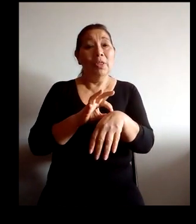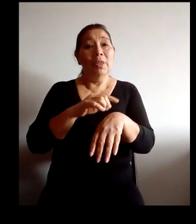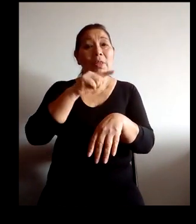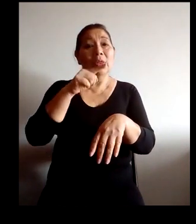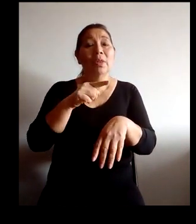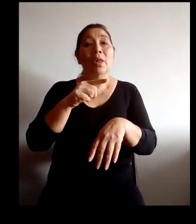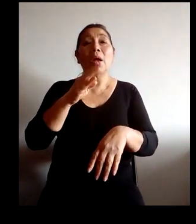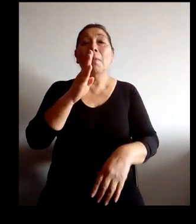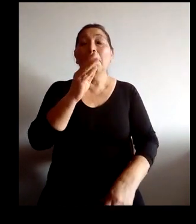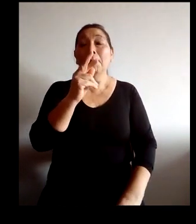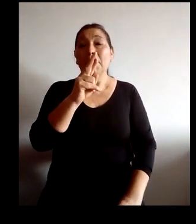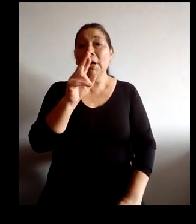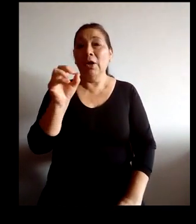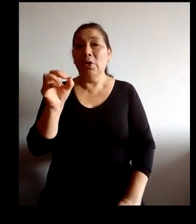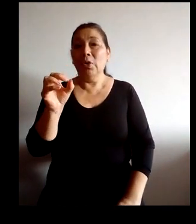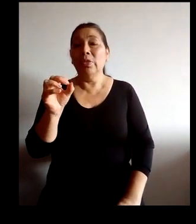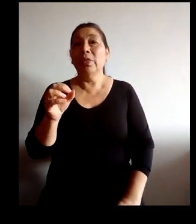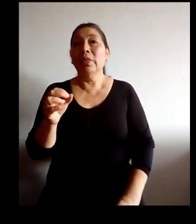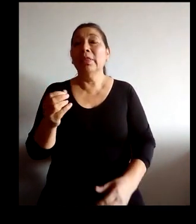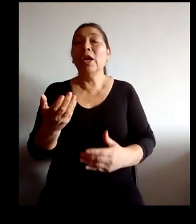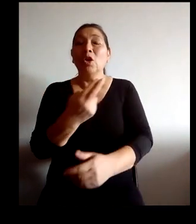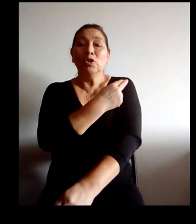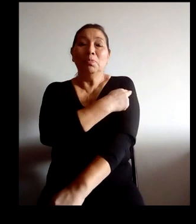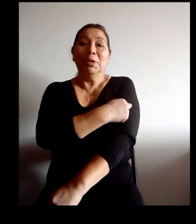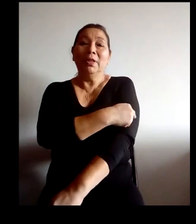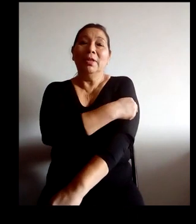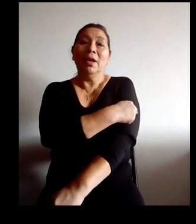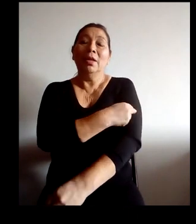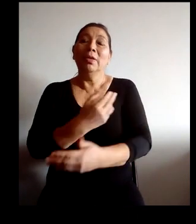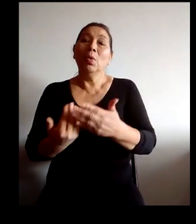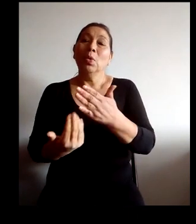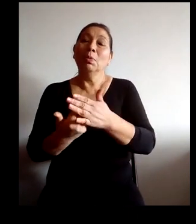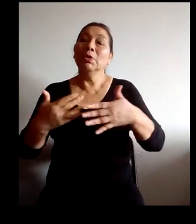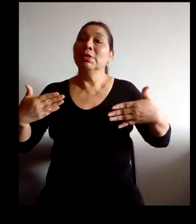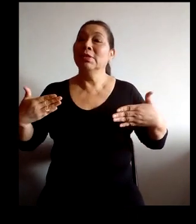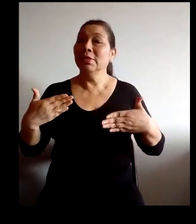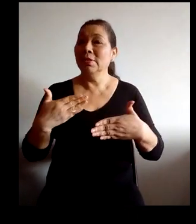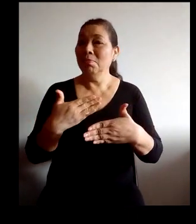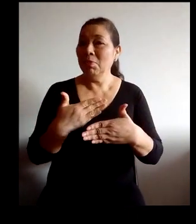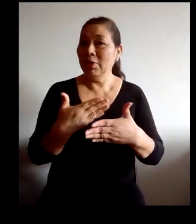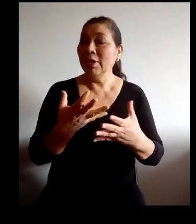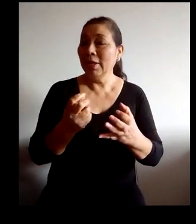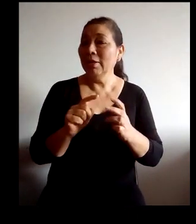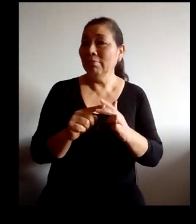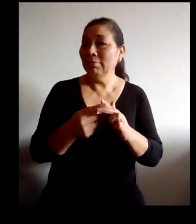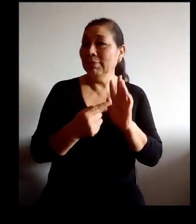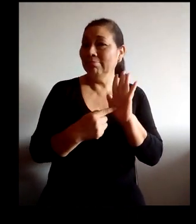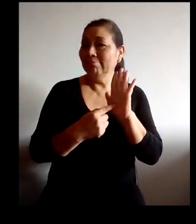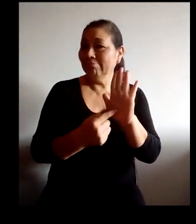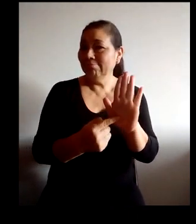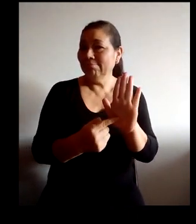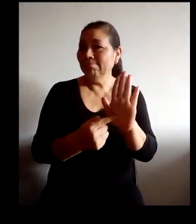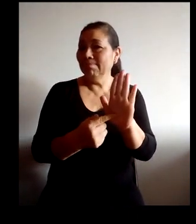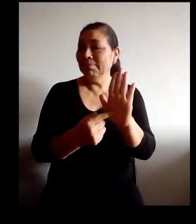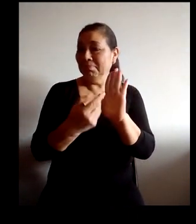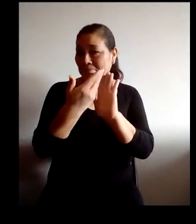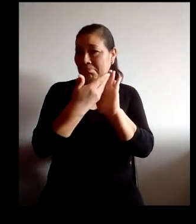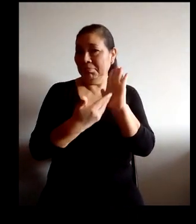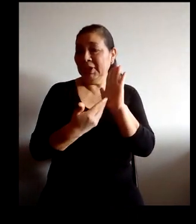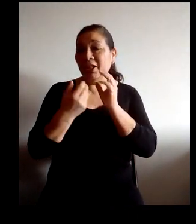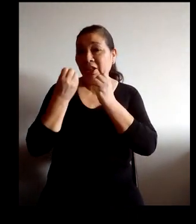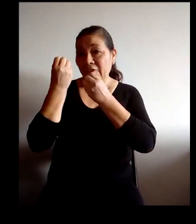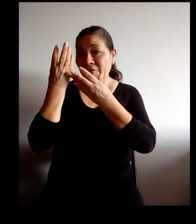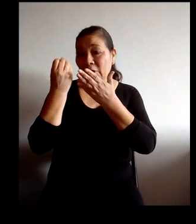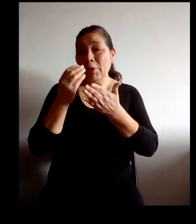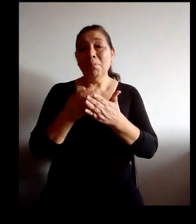Quisiéramos iniciar el presente informe oral señalando lo siguiente, poniendo un contexto. Como lo ha sostenido